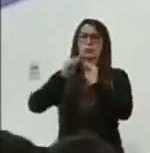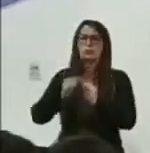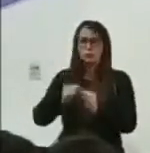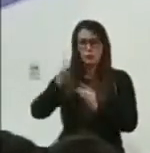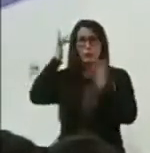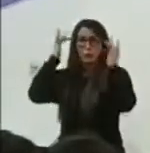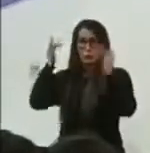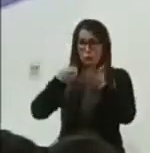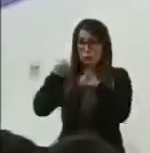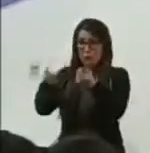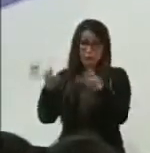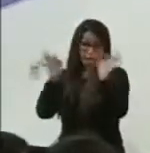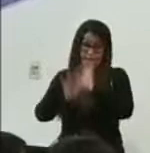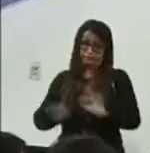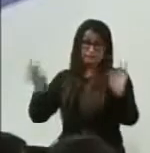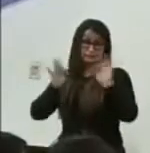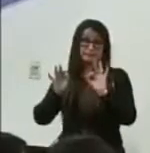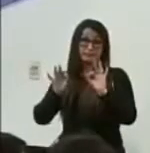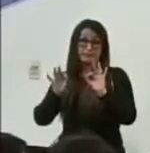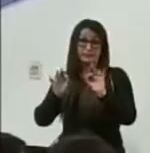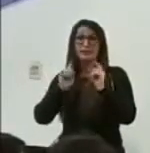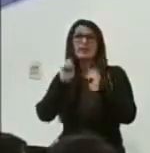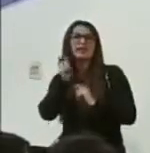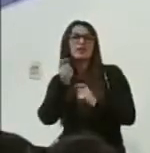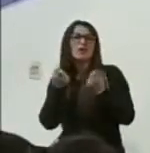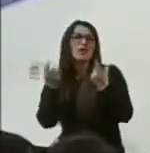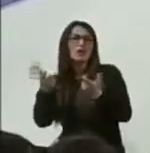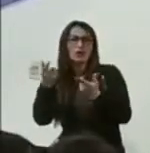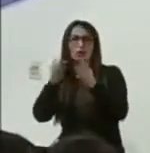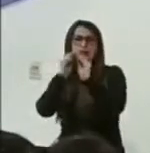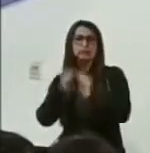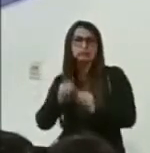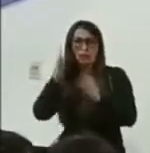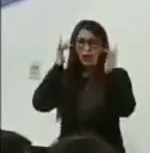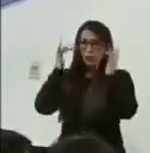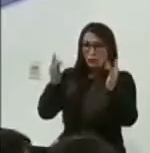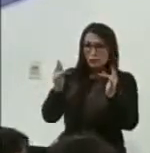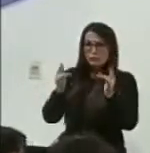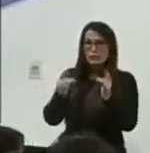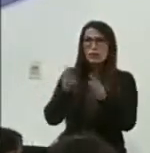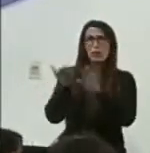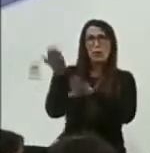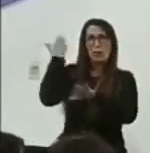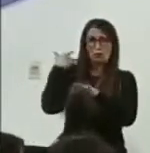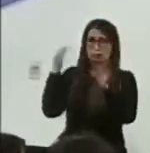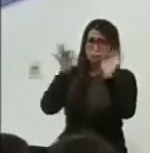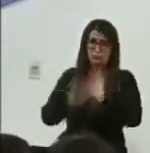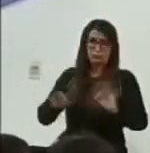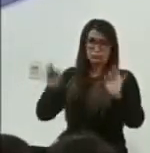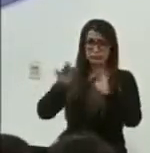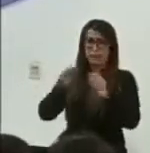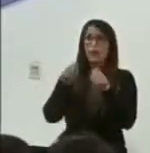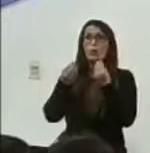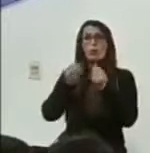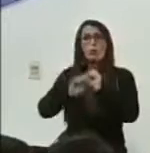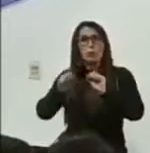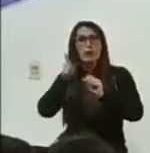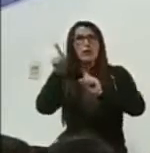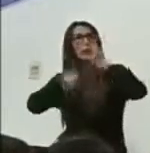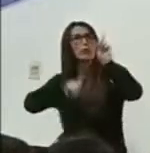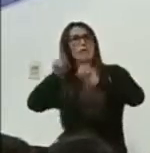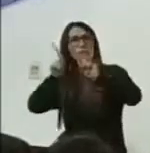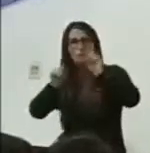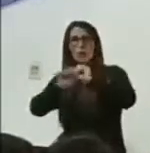nunca se lo dieron. ¿Quién le dio presupuesto a la educación como nunca antes para que la universidad